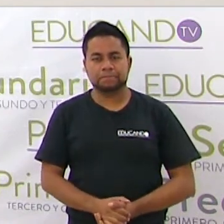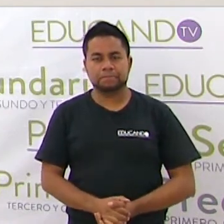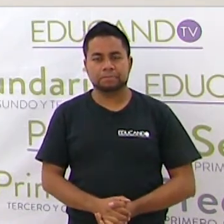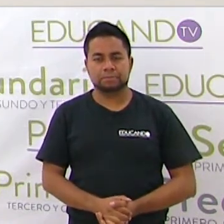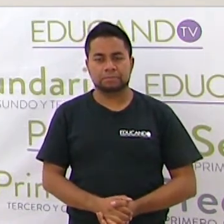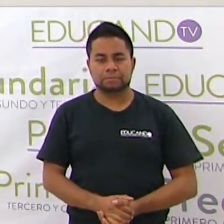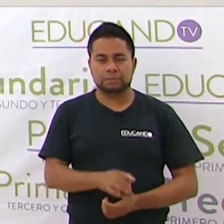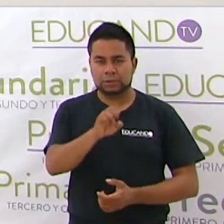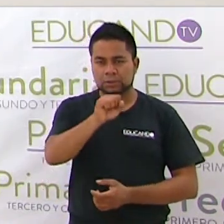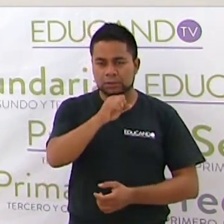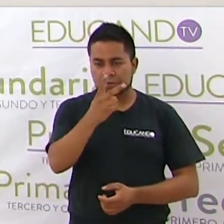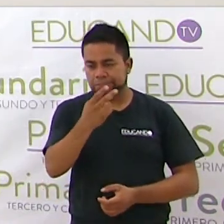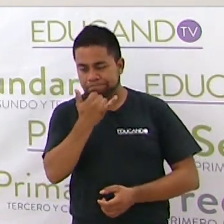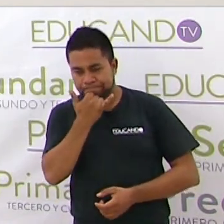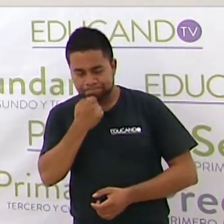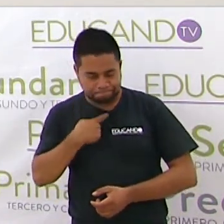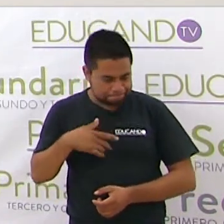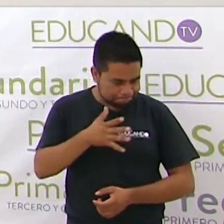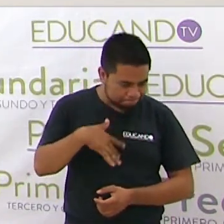62, a ver, aquí lo tengo,